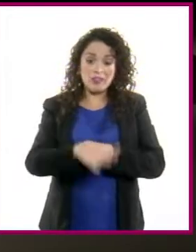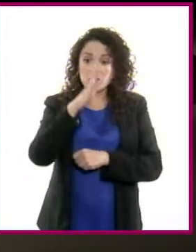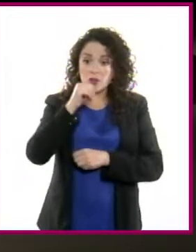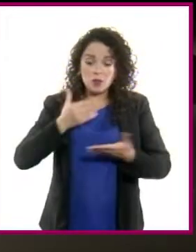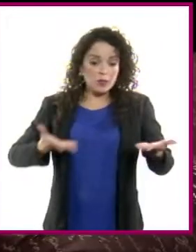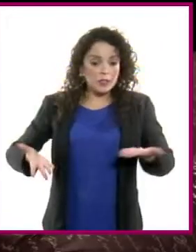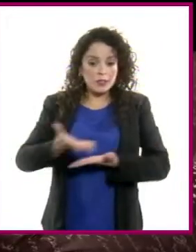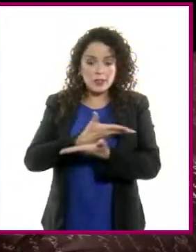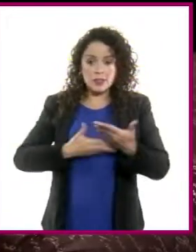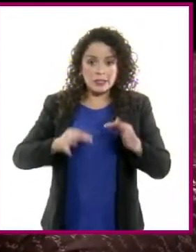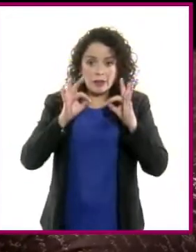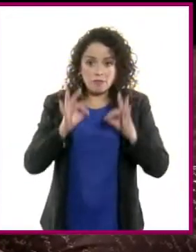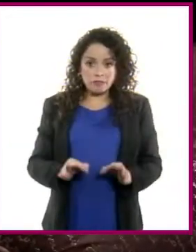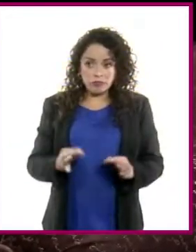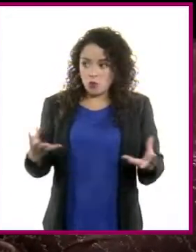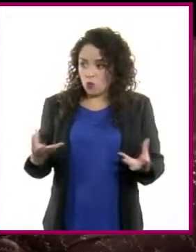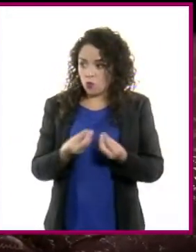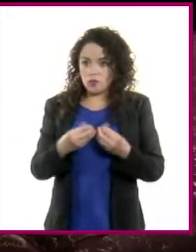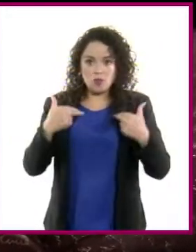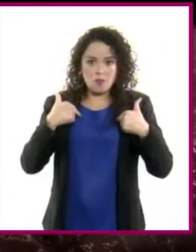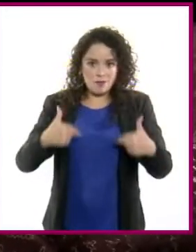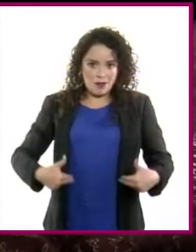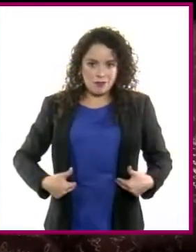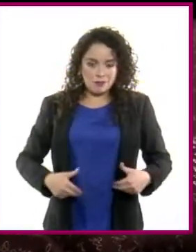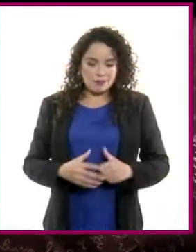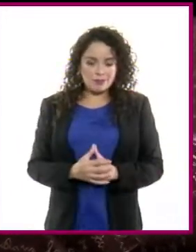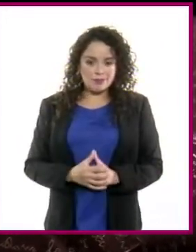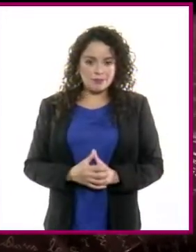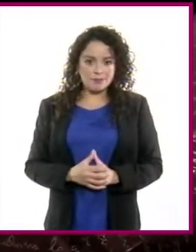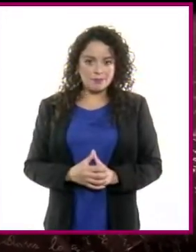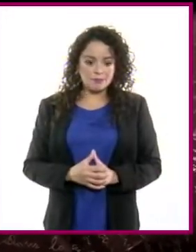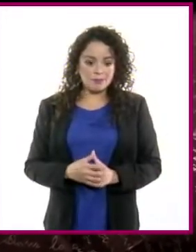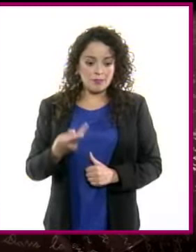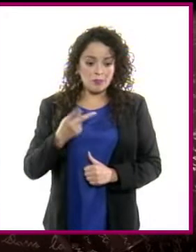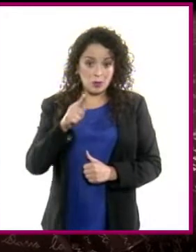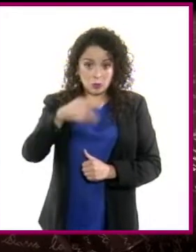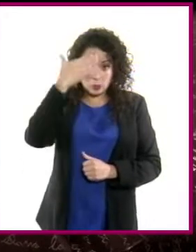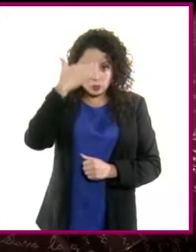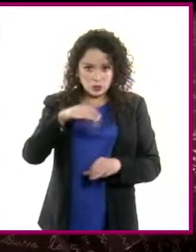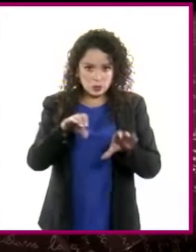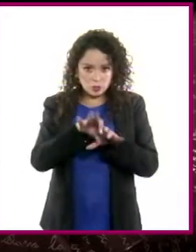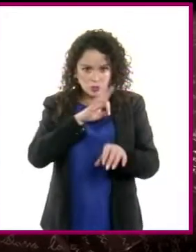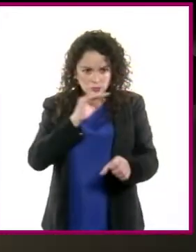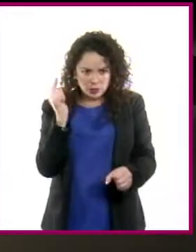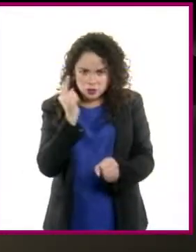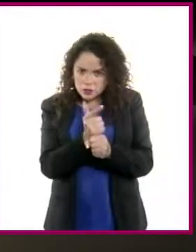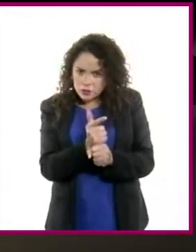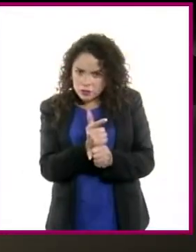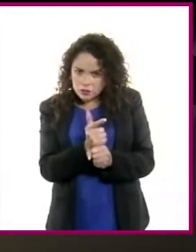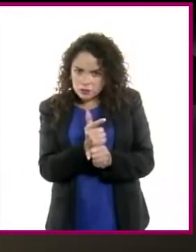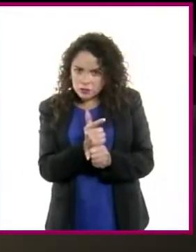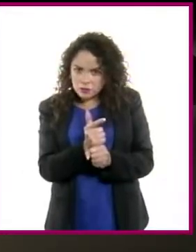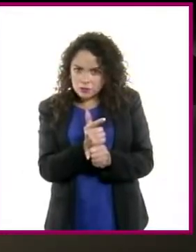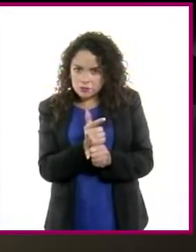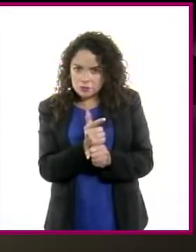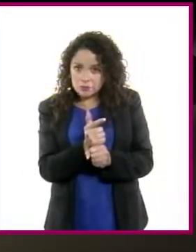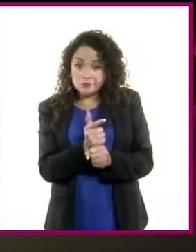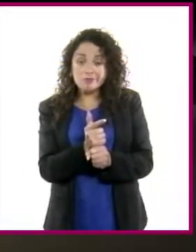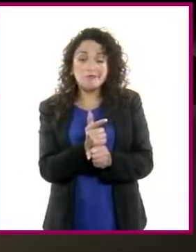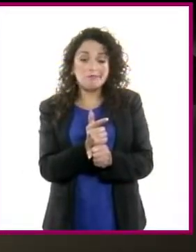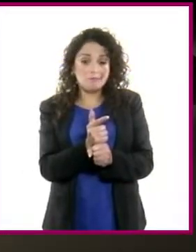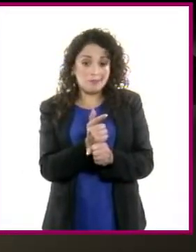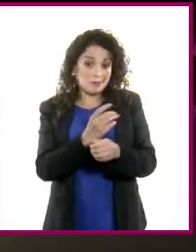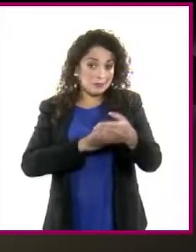los seres humanos. Sin embargo, ¿sabes cómo identificarla? ¿Cualquier